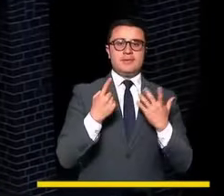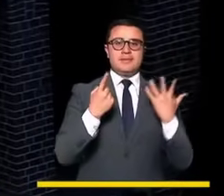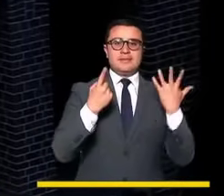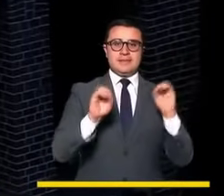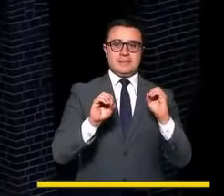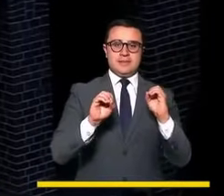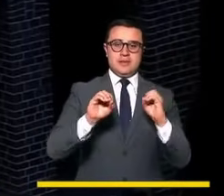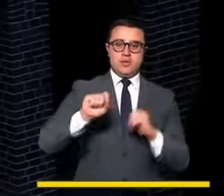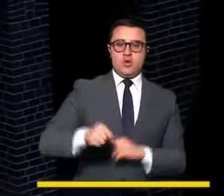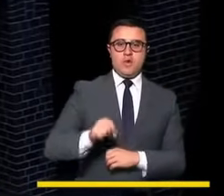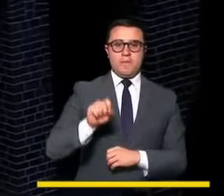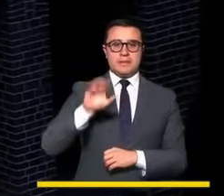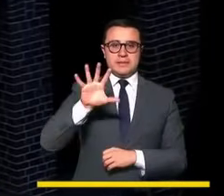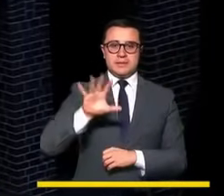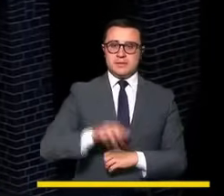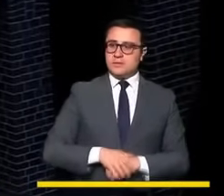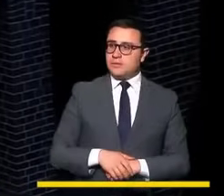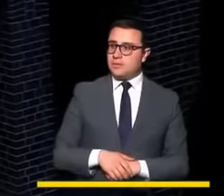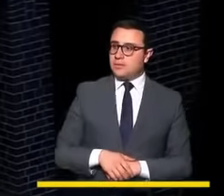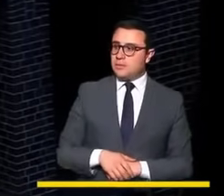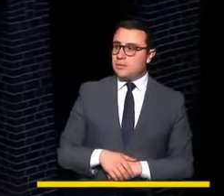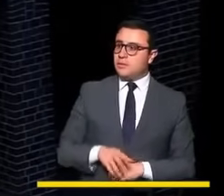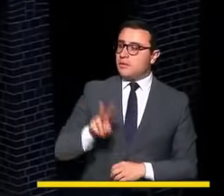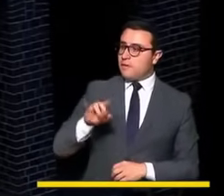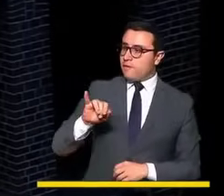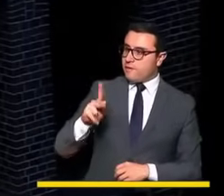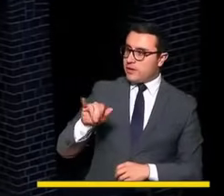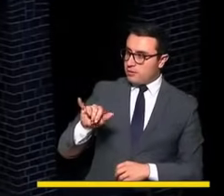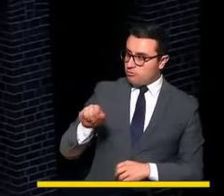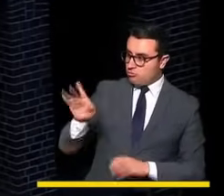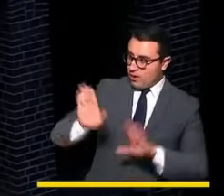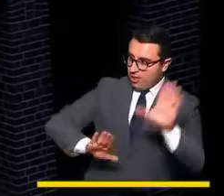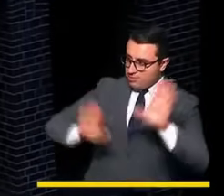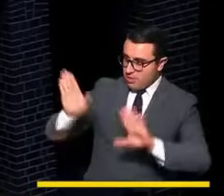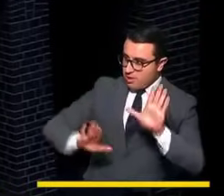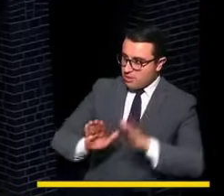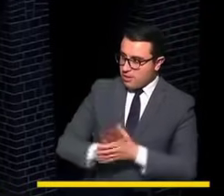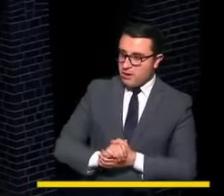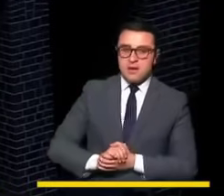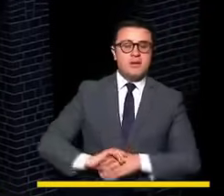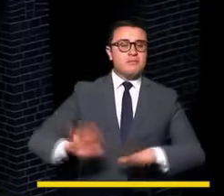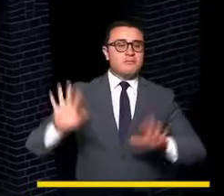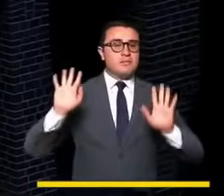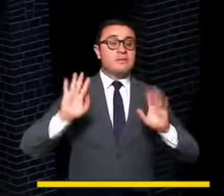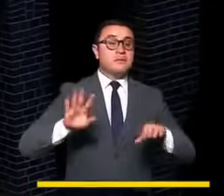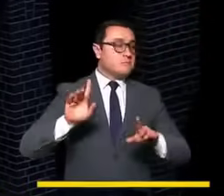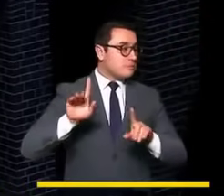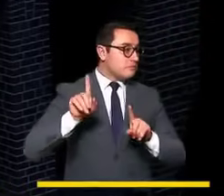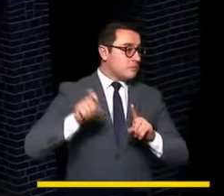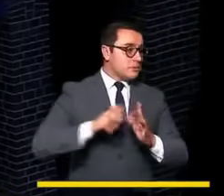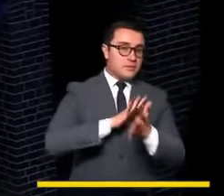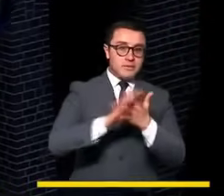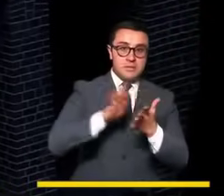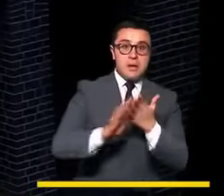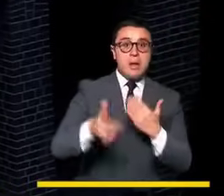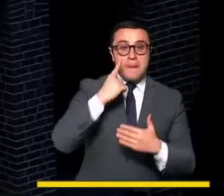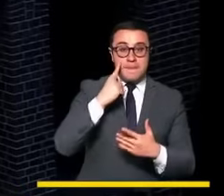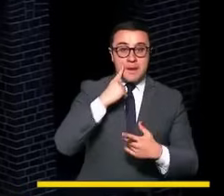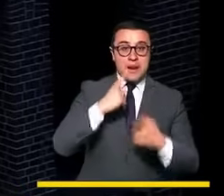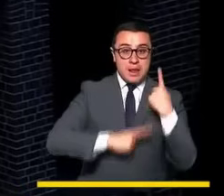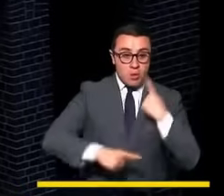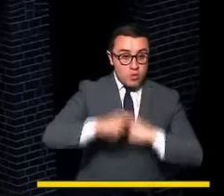Ahora Vicky se volvió candidata, pero entonces no puedo. Entonces algún medio tiene que decir, oiga, el secuestro ha caído comparado con hace un